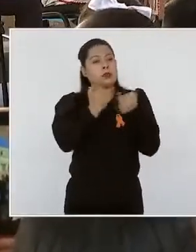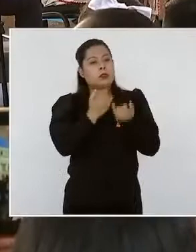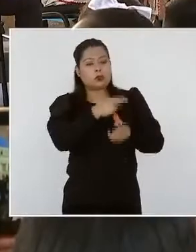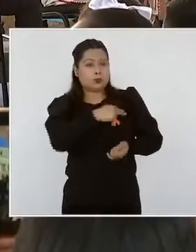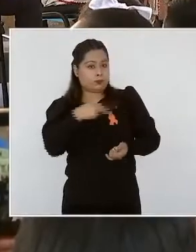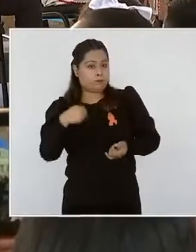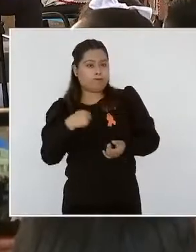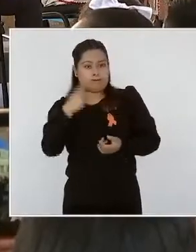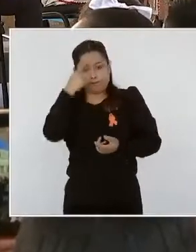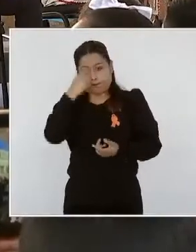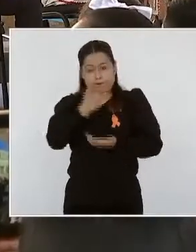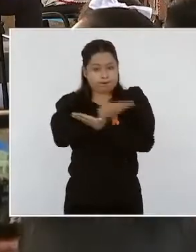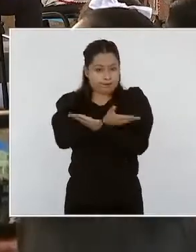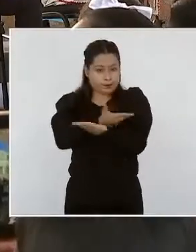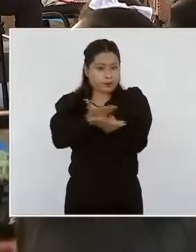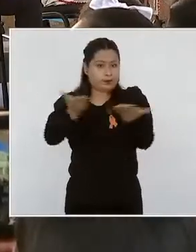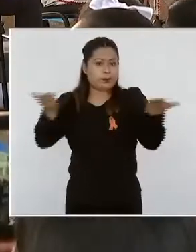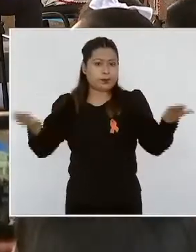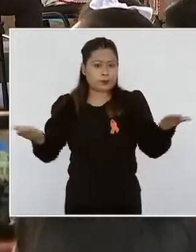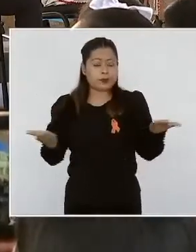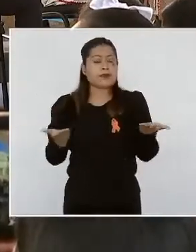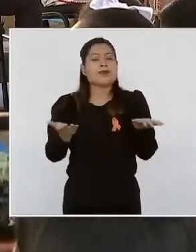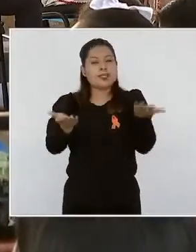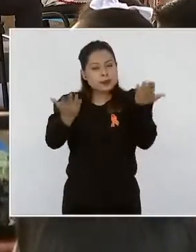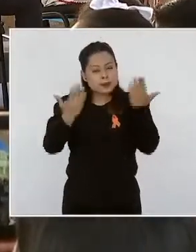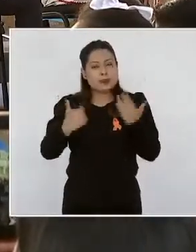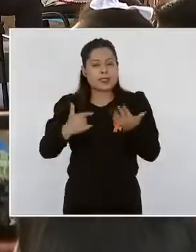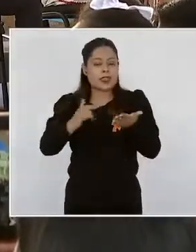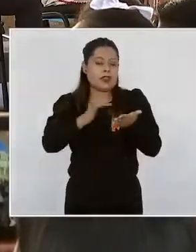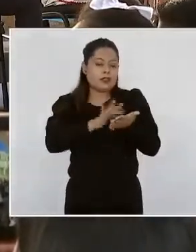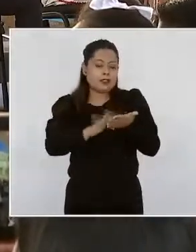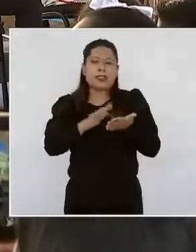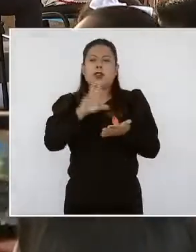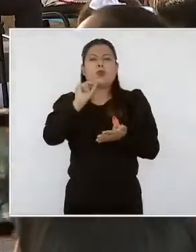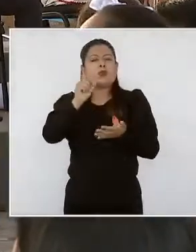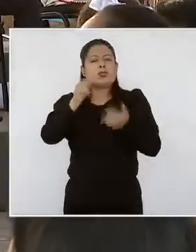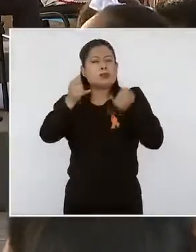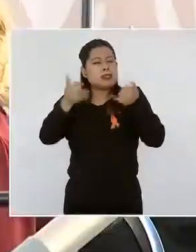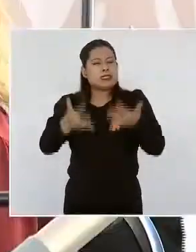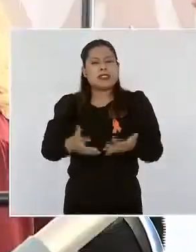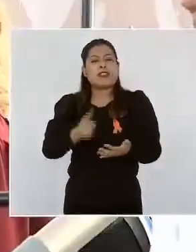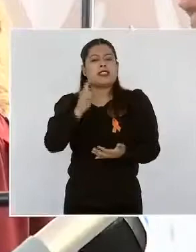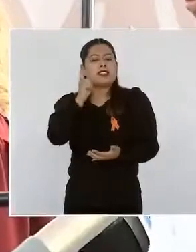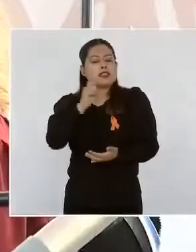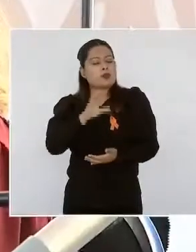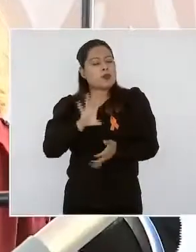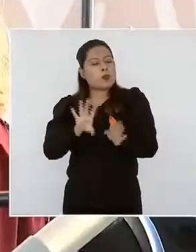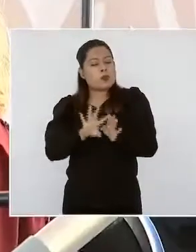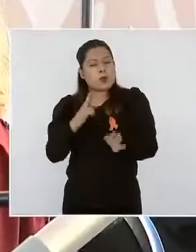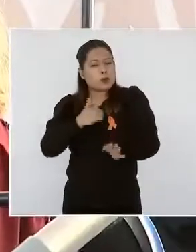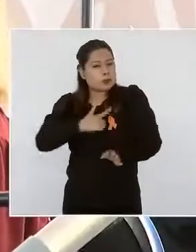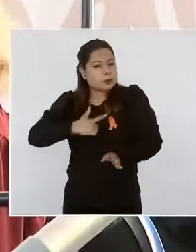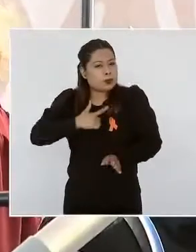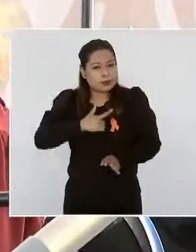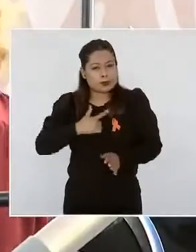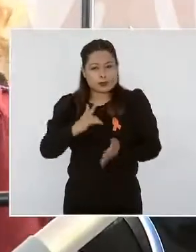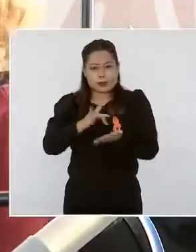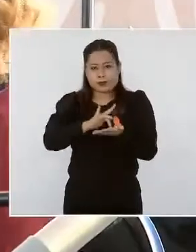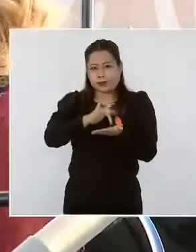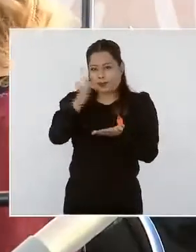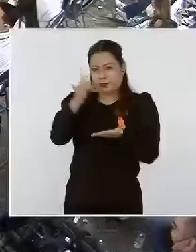ustedes. Lean. No es un pesar, es un placer.